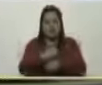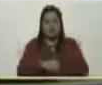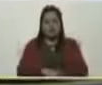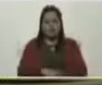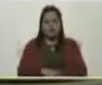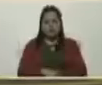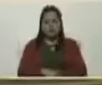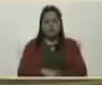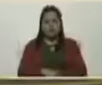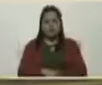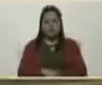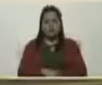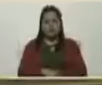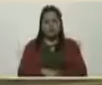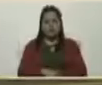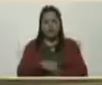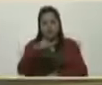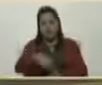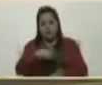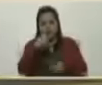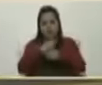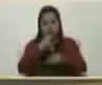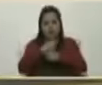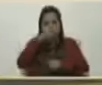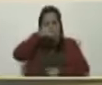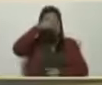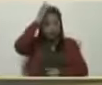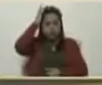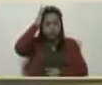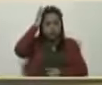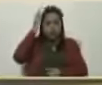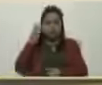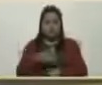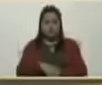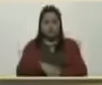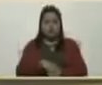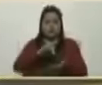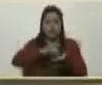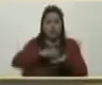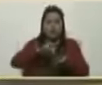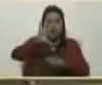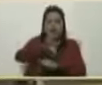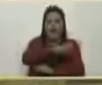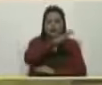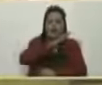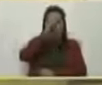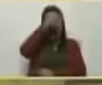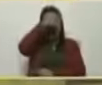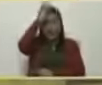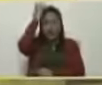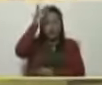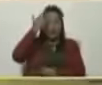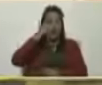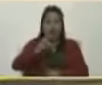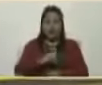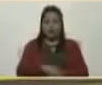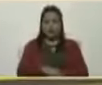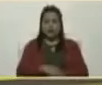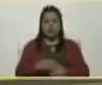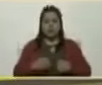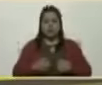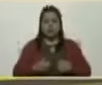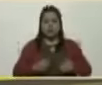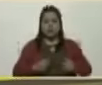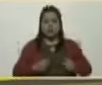parte avícola, sobre todo en la parroquia Cantagallo, donde dejaron cantidades y decenas